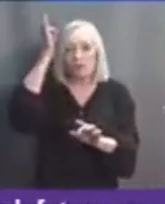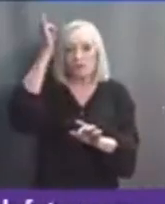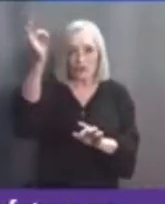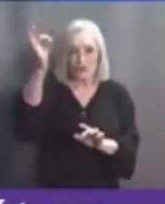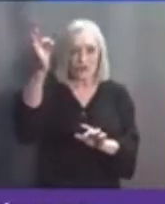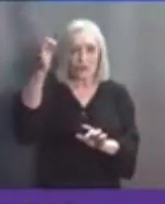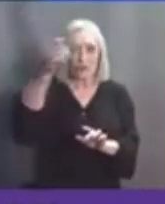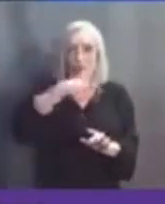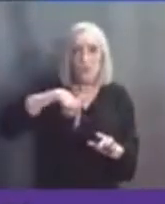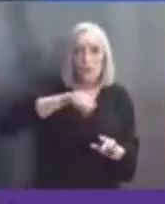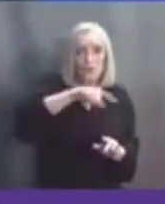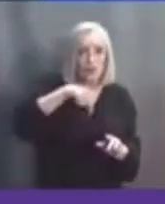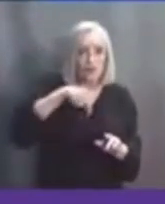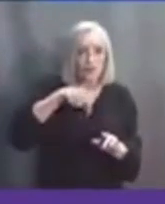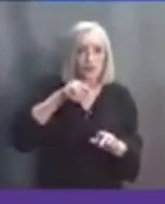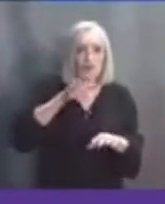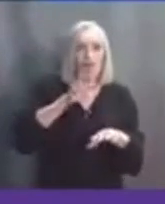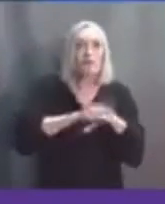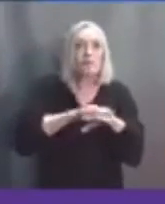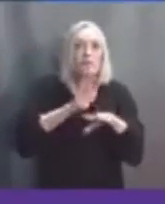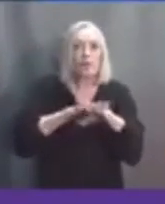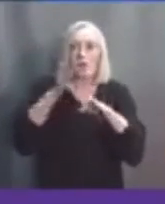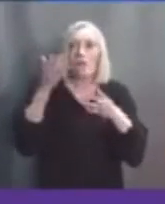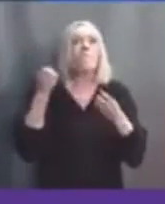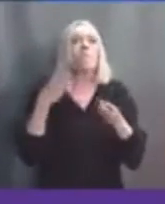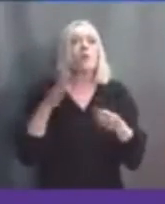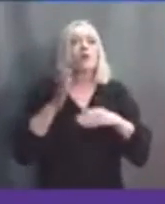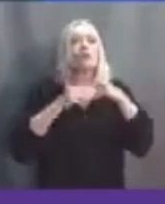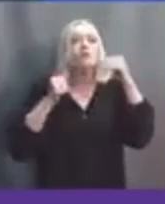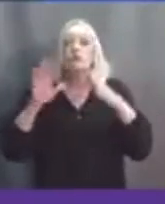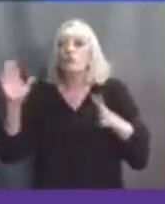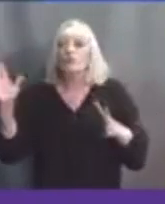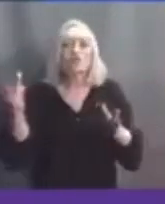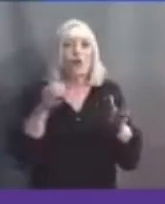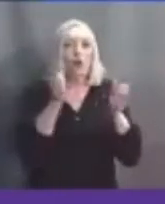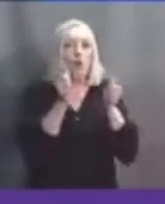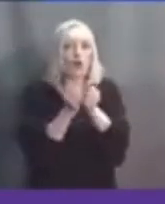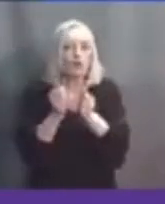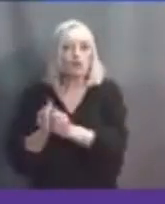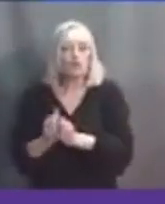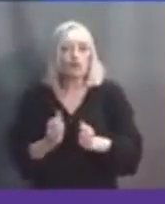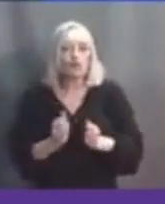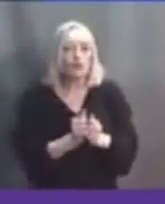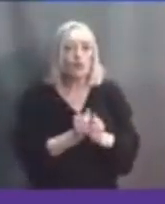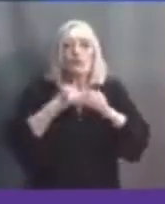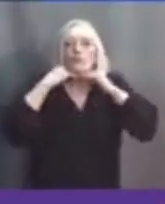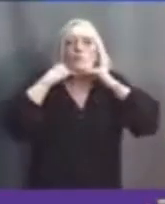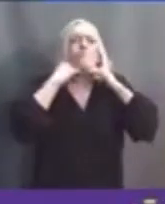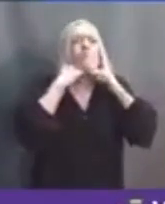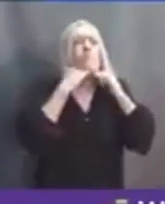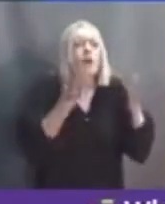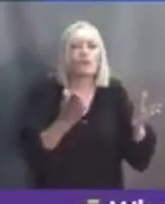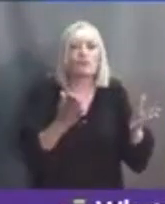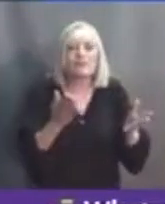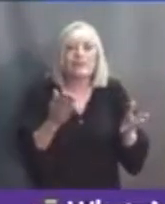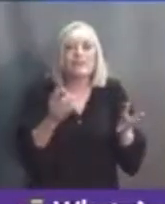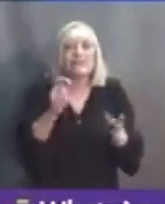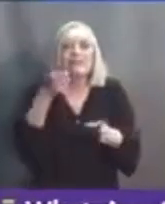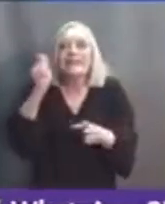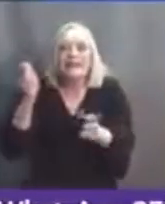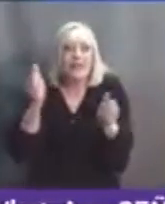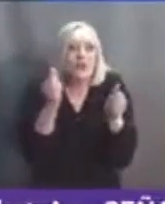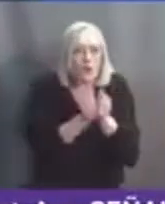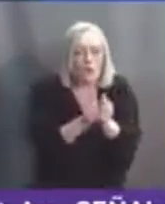manos y lo vamos a construir entre todos no me importa de dónde vienen los que me acompañan